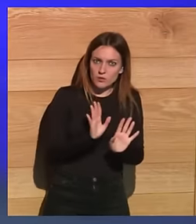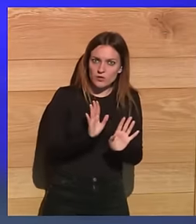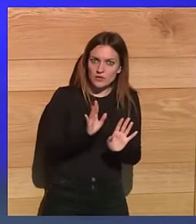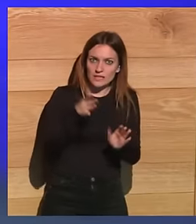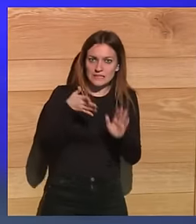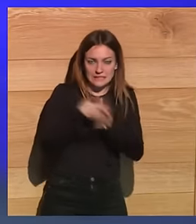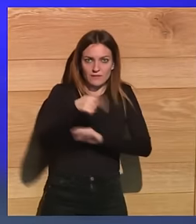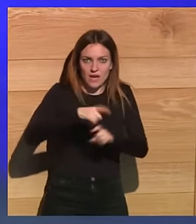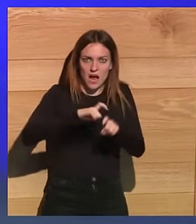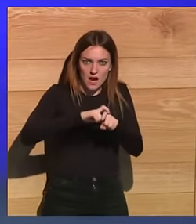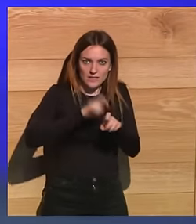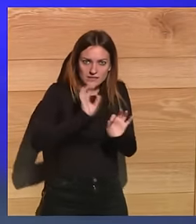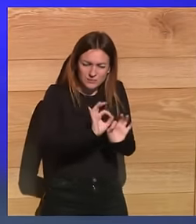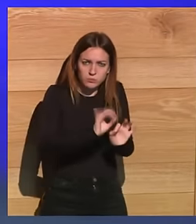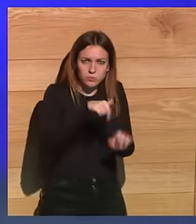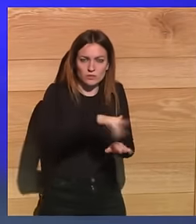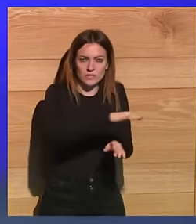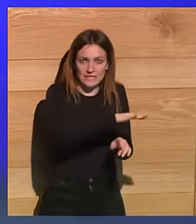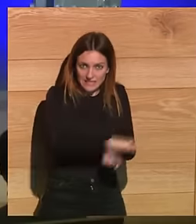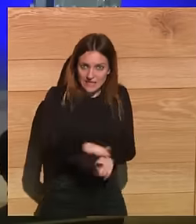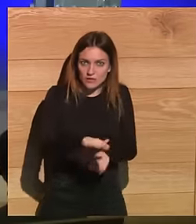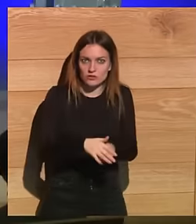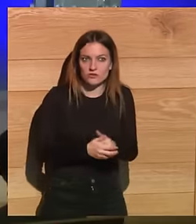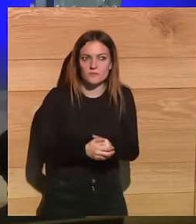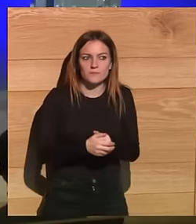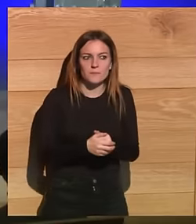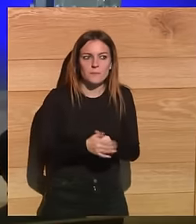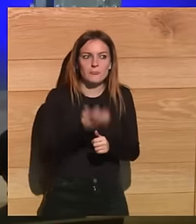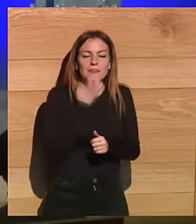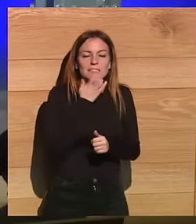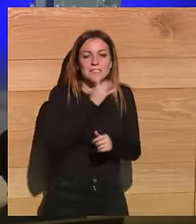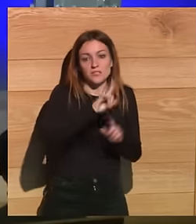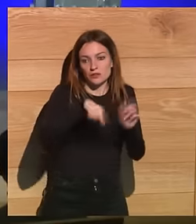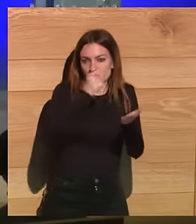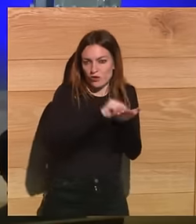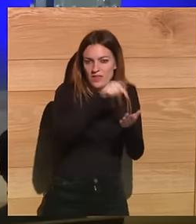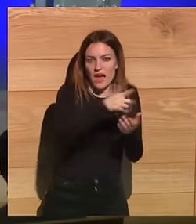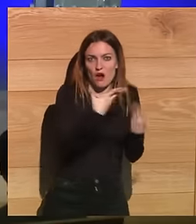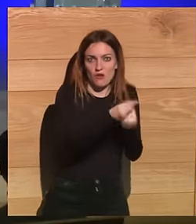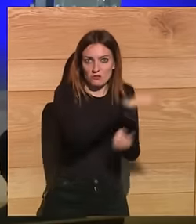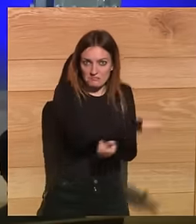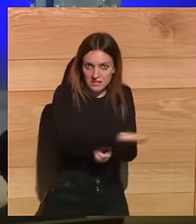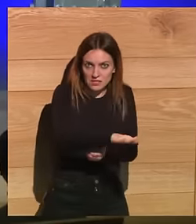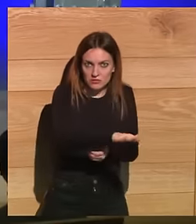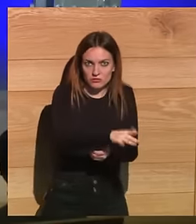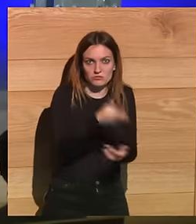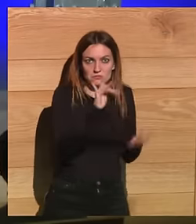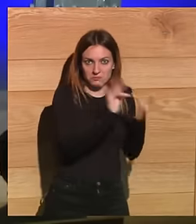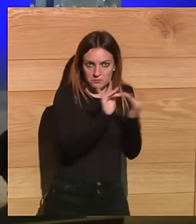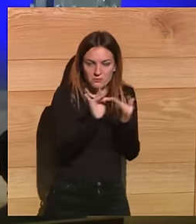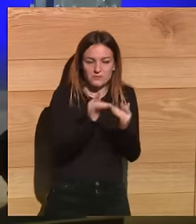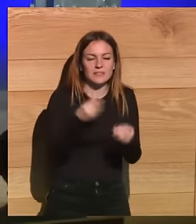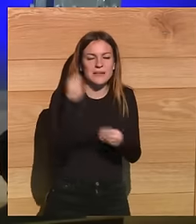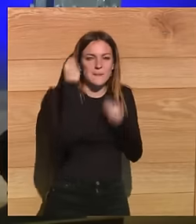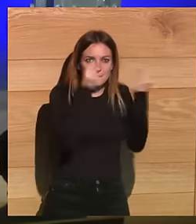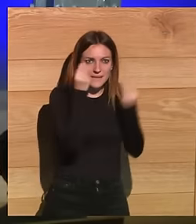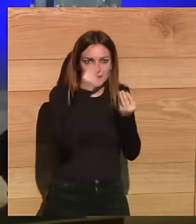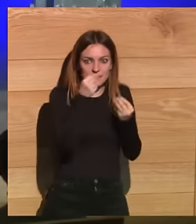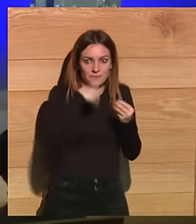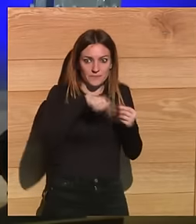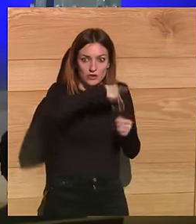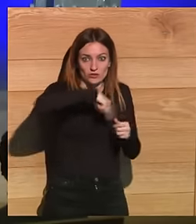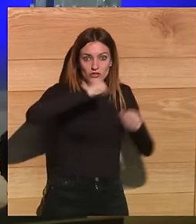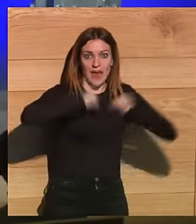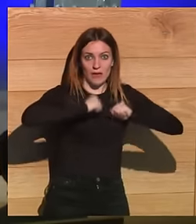los niños. Interactuamos con ellos. La próxima vez que estéis con un niño, pensad que vosotros tenéis un cerebro totalmente